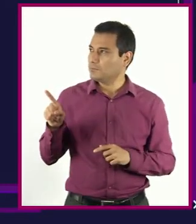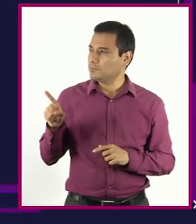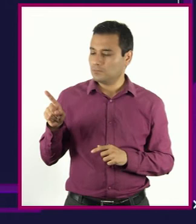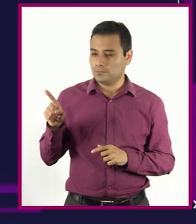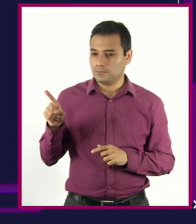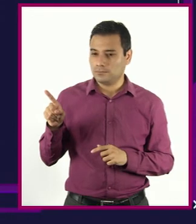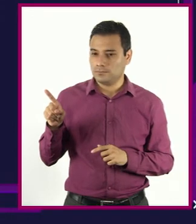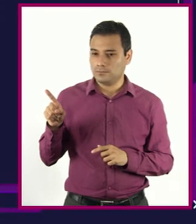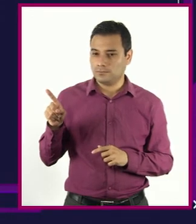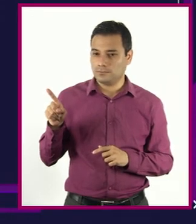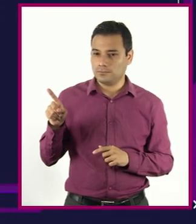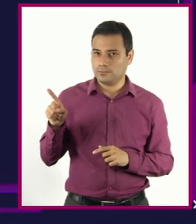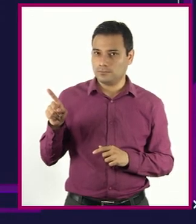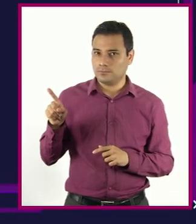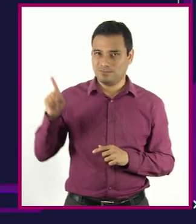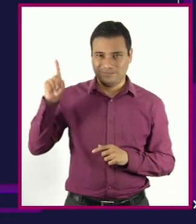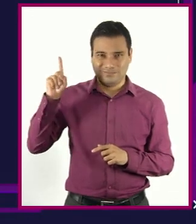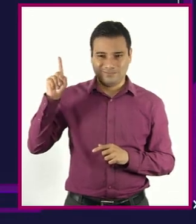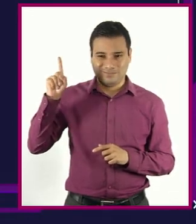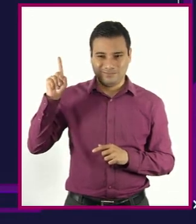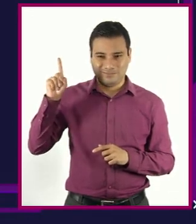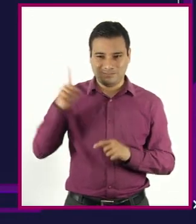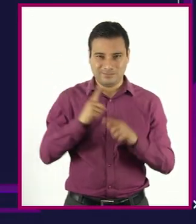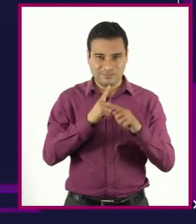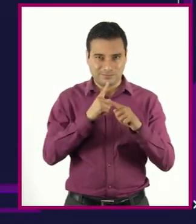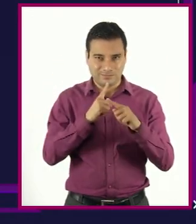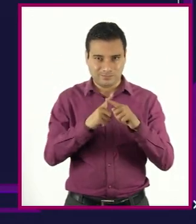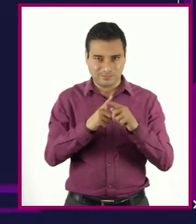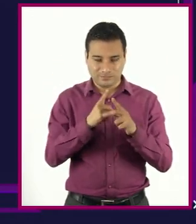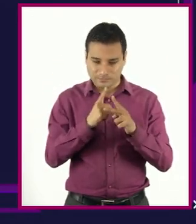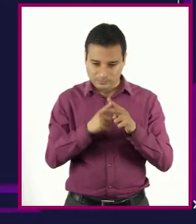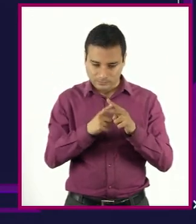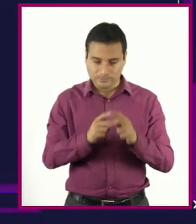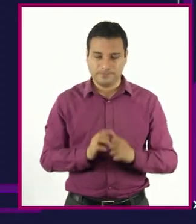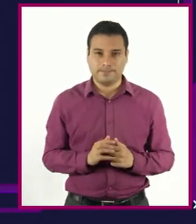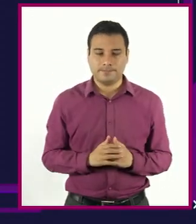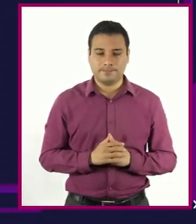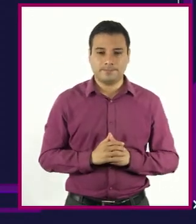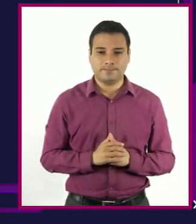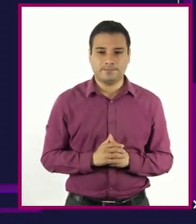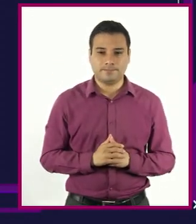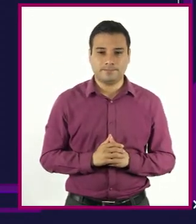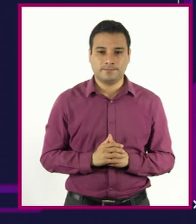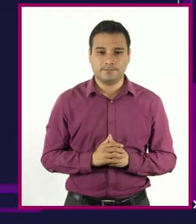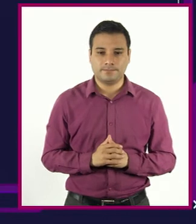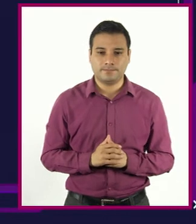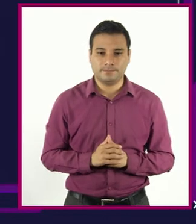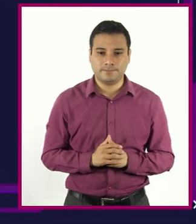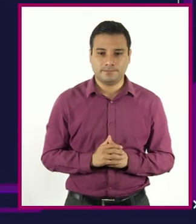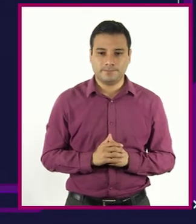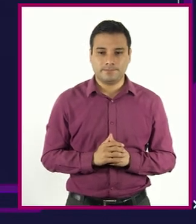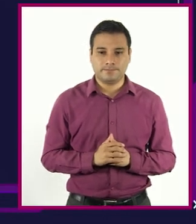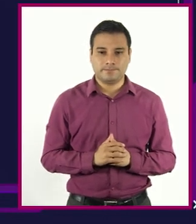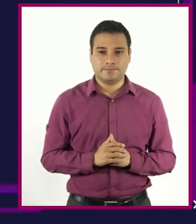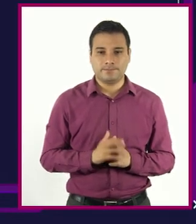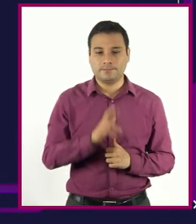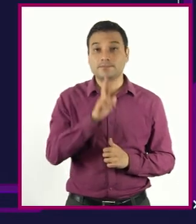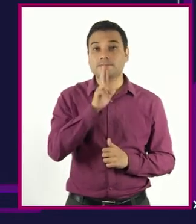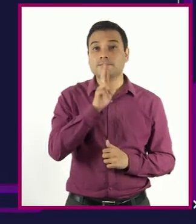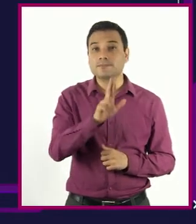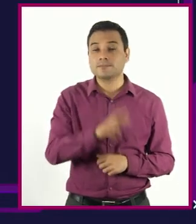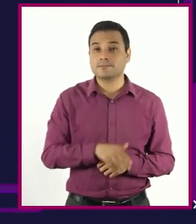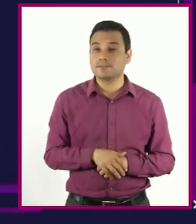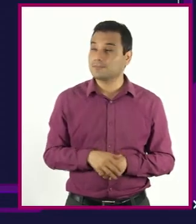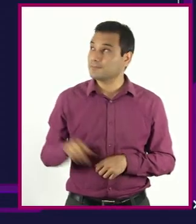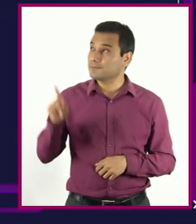pesos por el 85% en su forma decimal, 0.85, y así se tiene